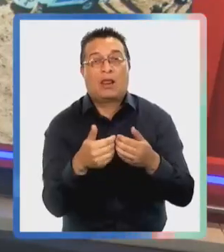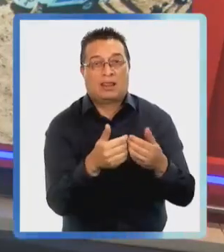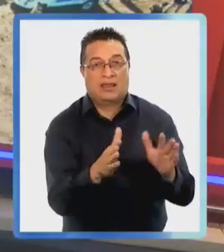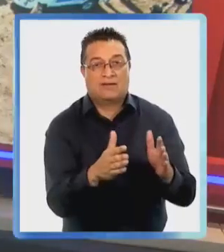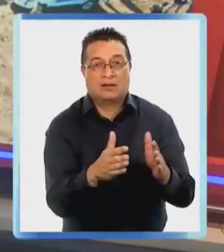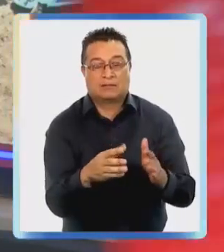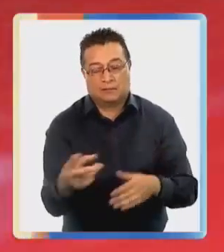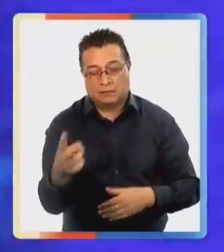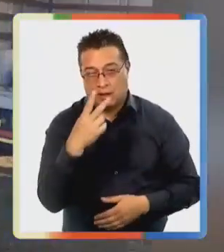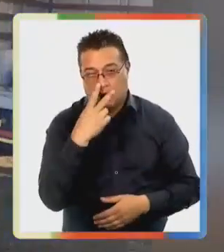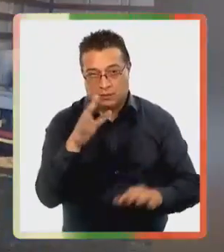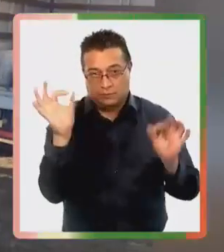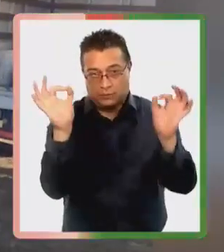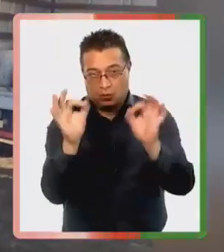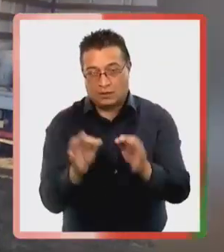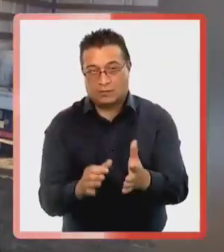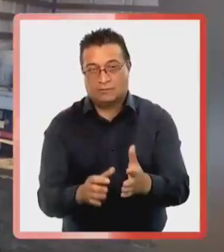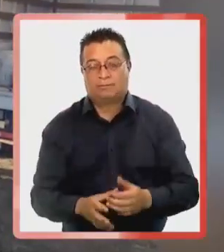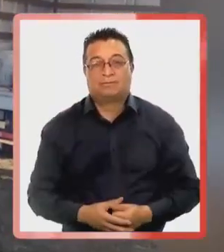noticia.